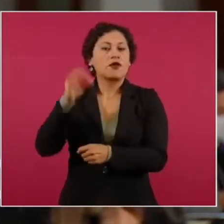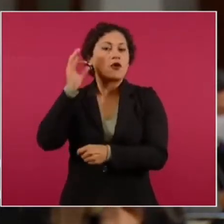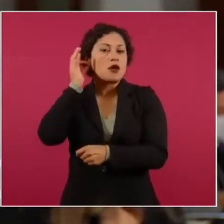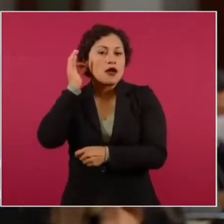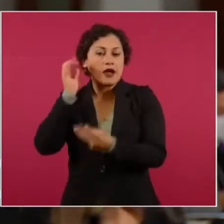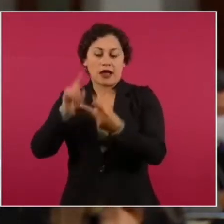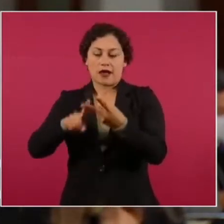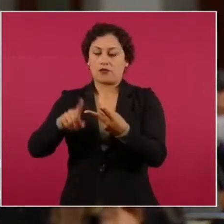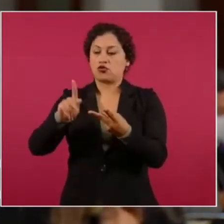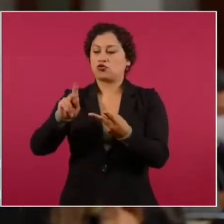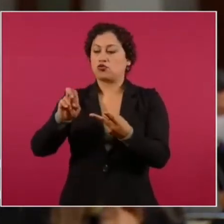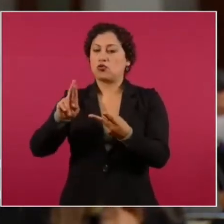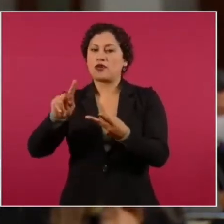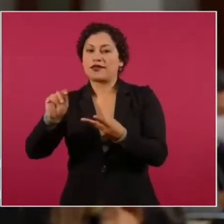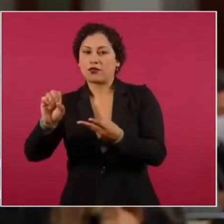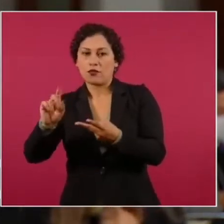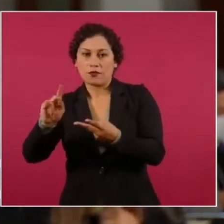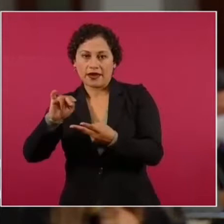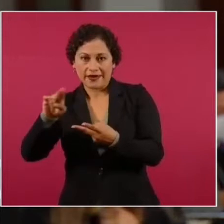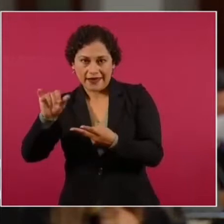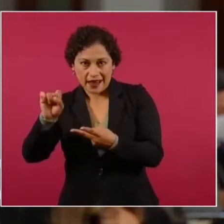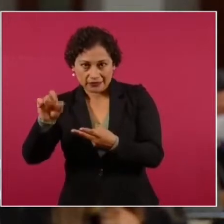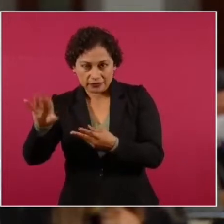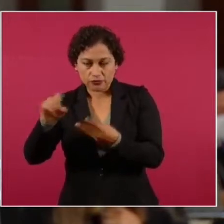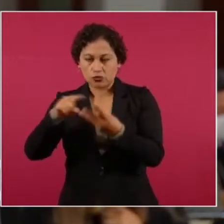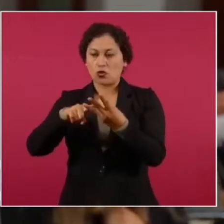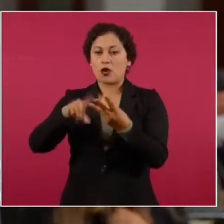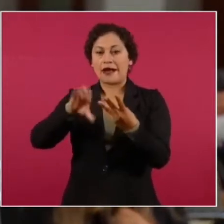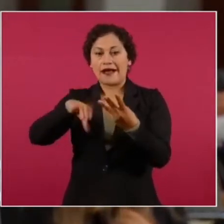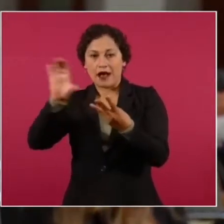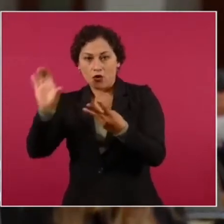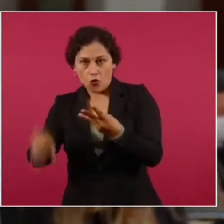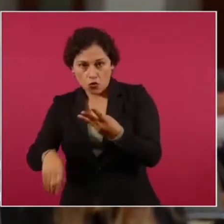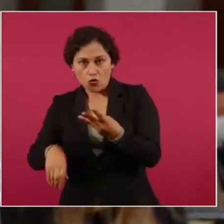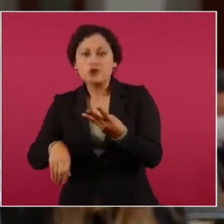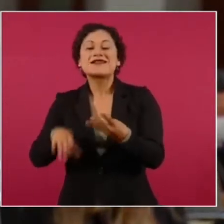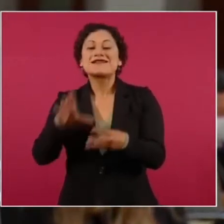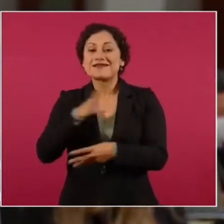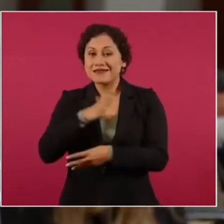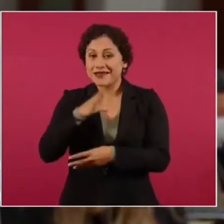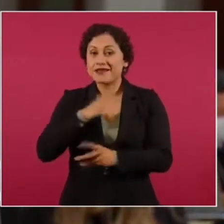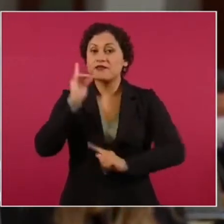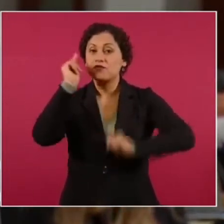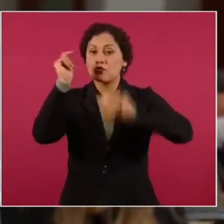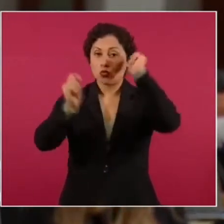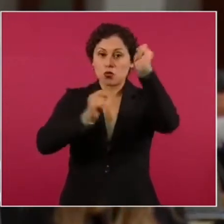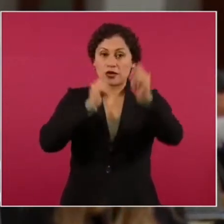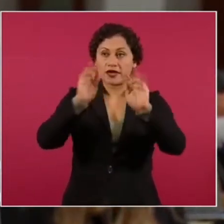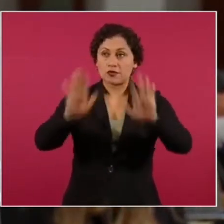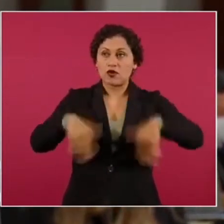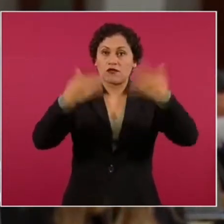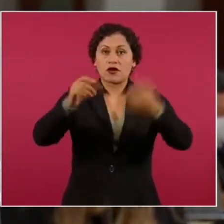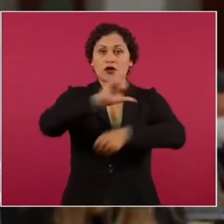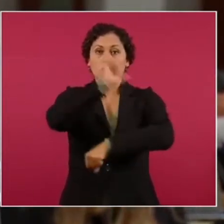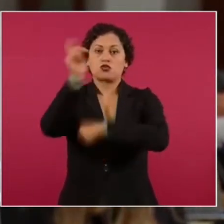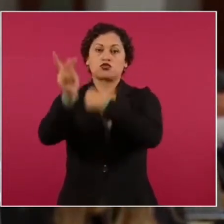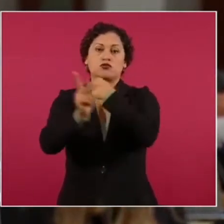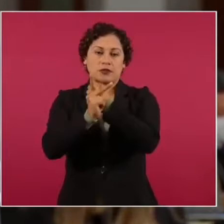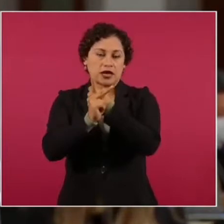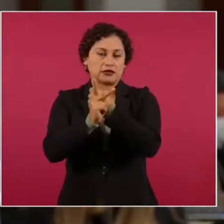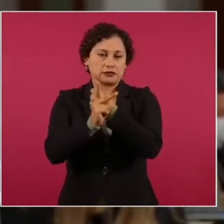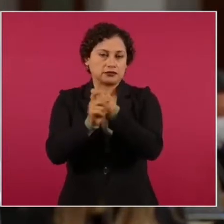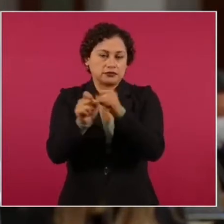Peñasco, Cancún, entre muchas otras, que viven del turismo extranjero. Y habemos estados como todos los de la frontera